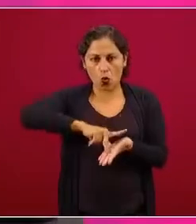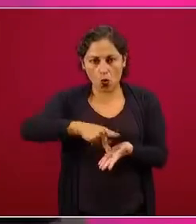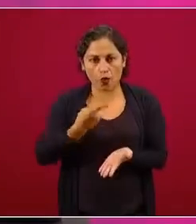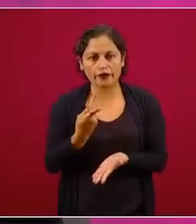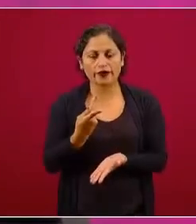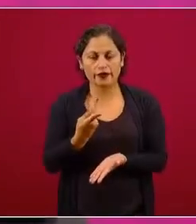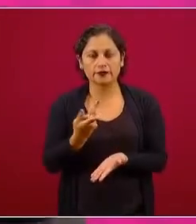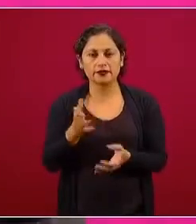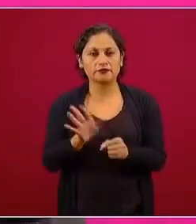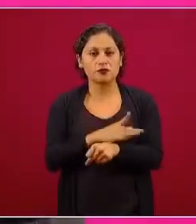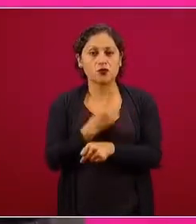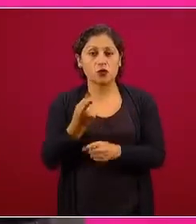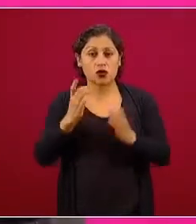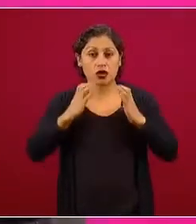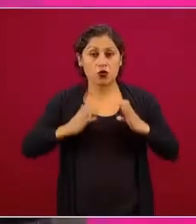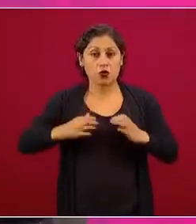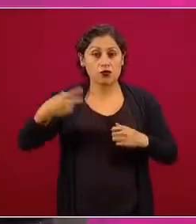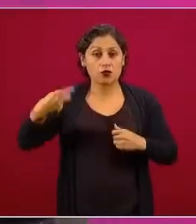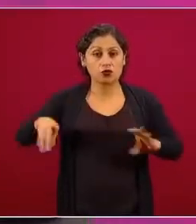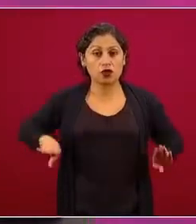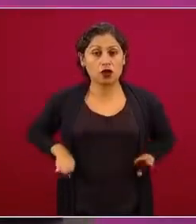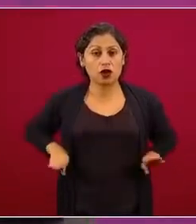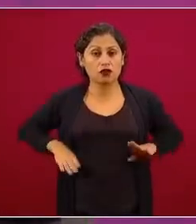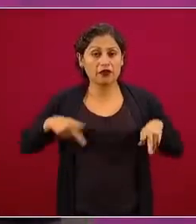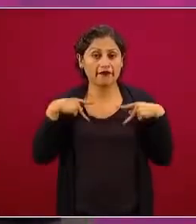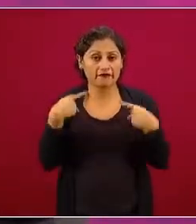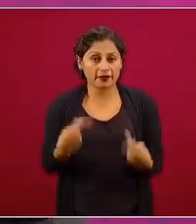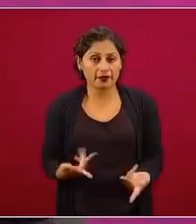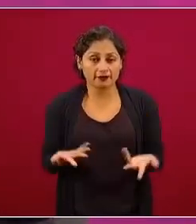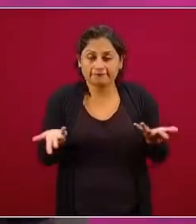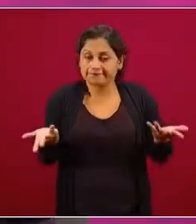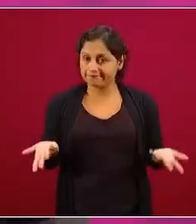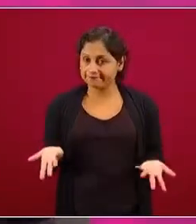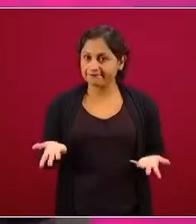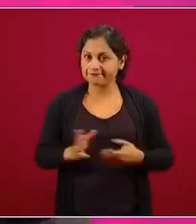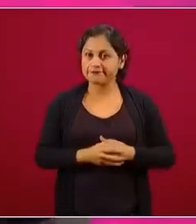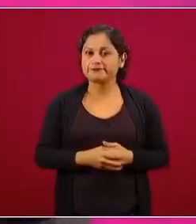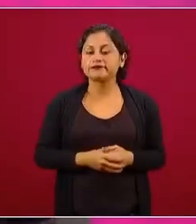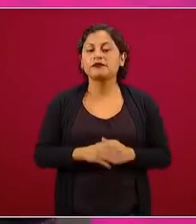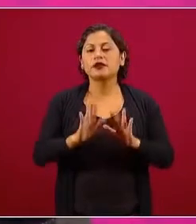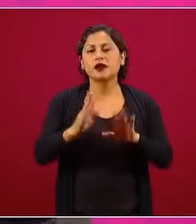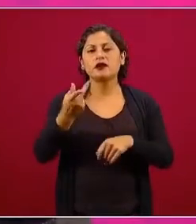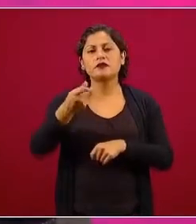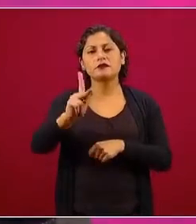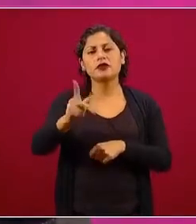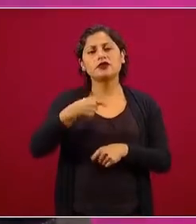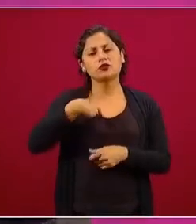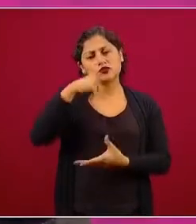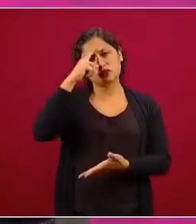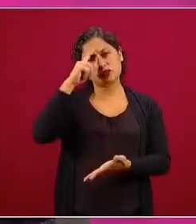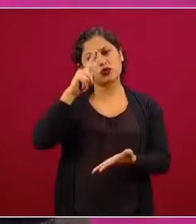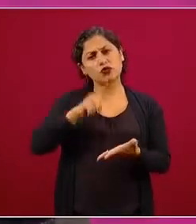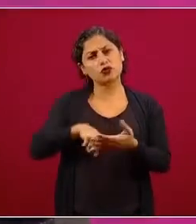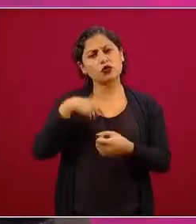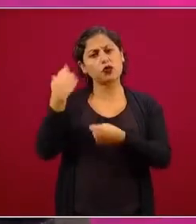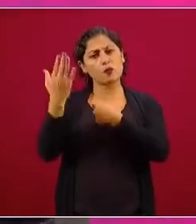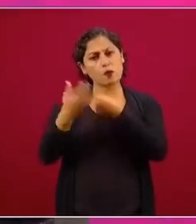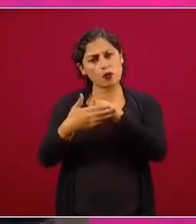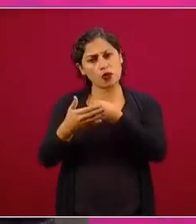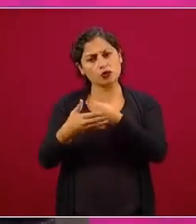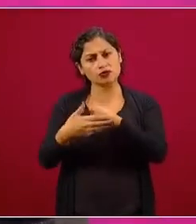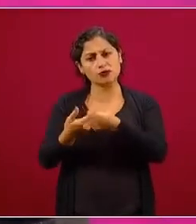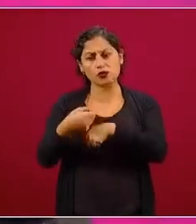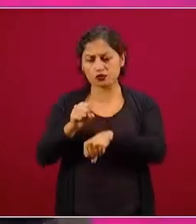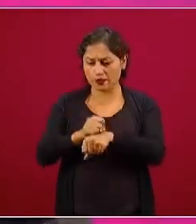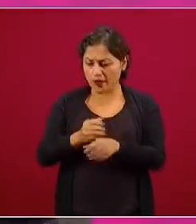dado que el sistema inmunológico no es adecuado. Pero yo creo que en el transcurso de las siguientes semanas y meses vamos a estar viendo mucha más